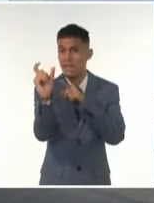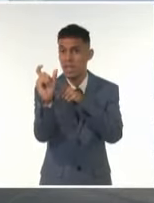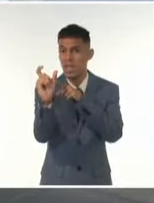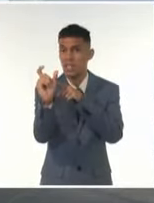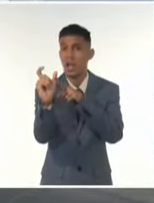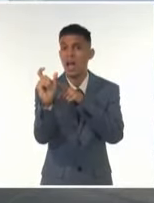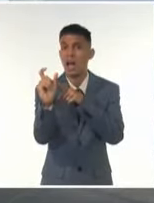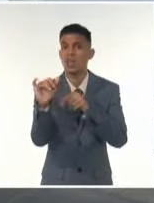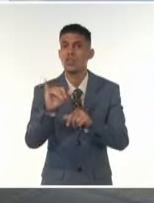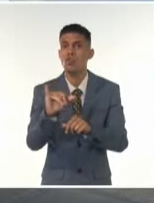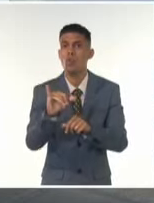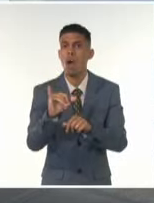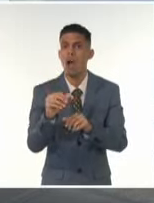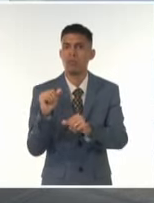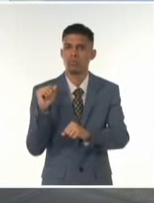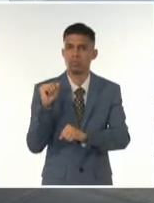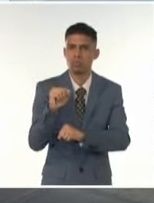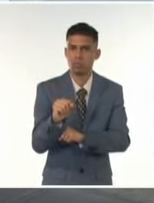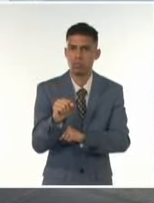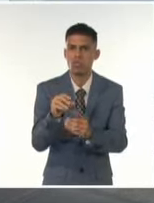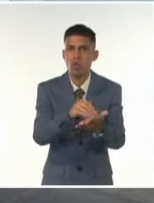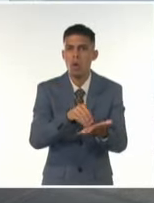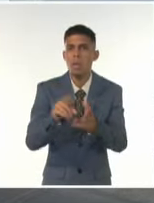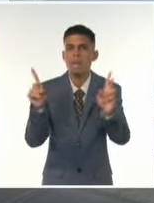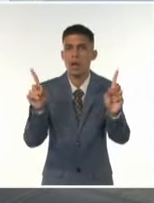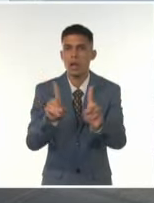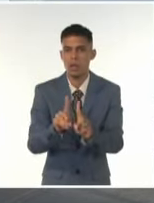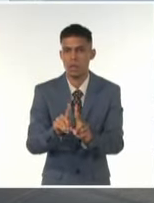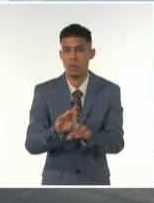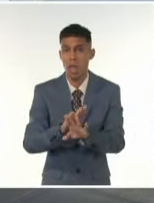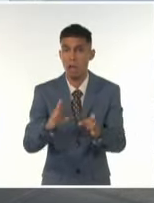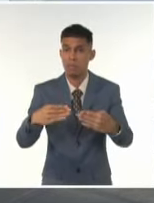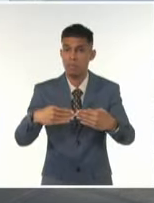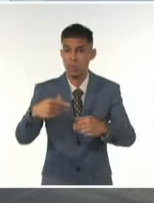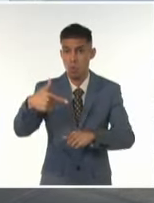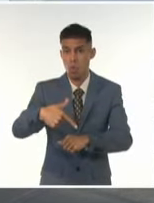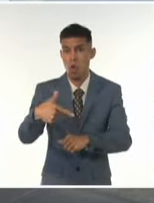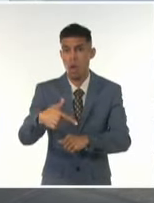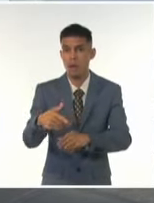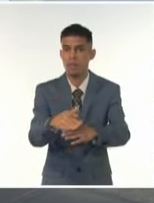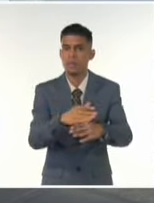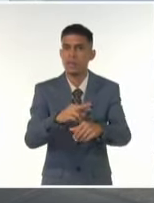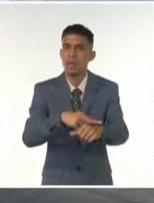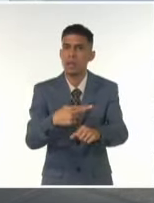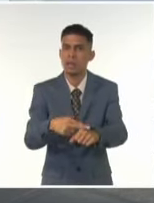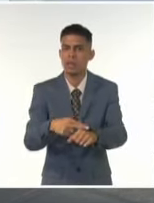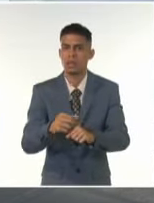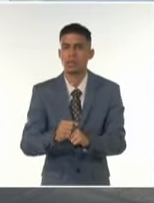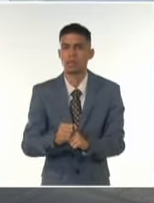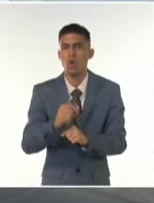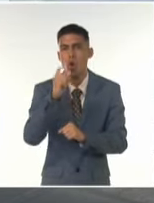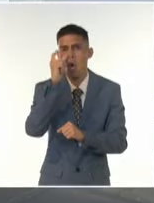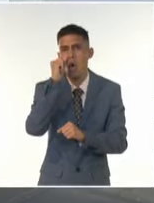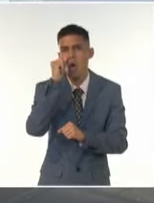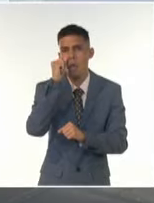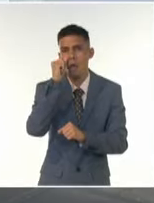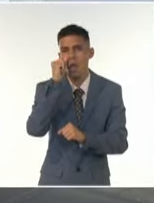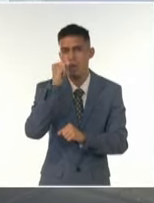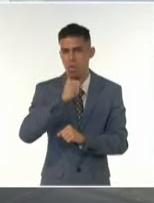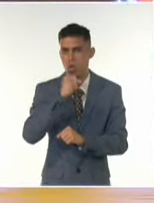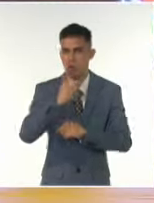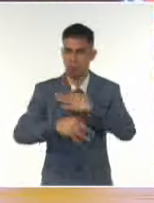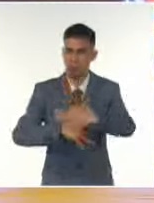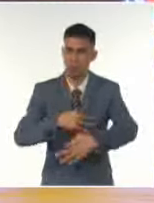yudo que tiene lugar en baradero concluyó este jueves con protagonismo de los representantes locales Alejandro Rodríguez Cuervo con los